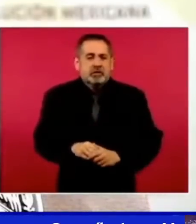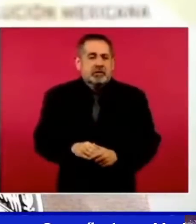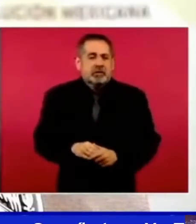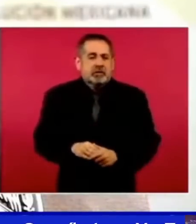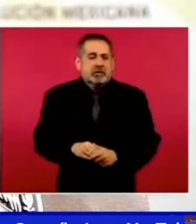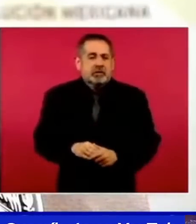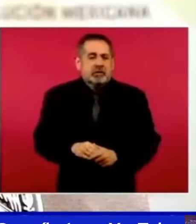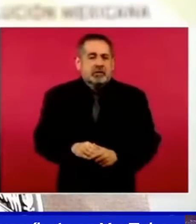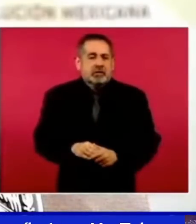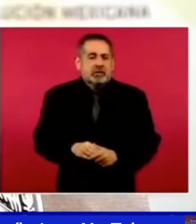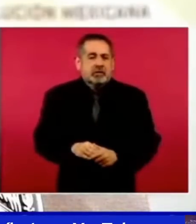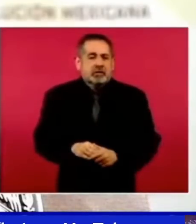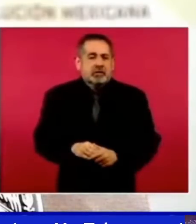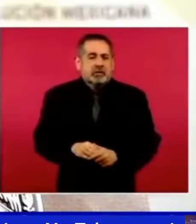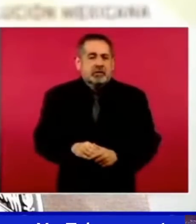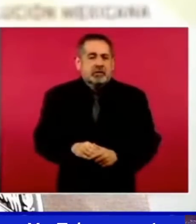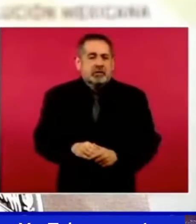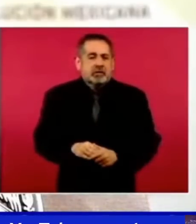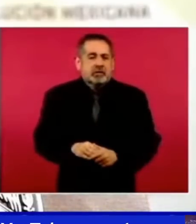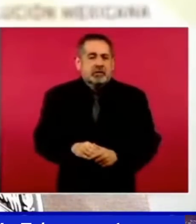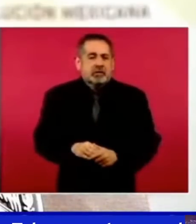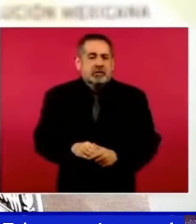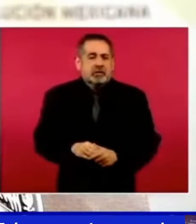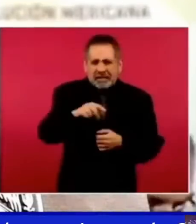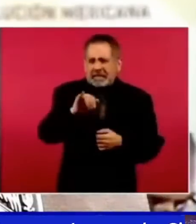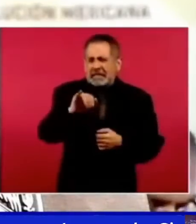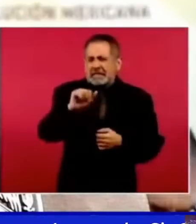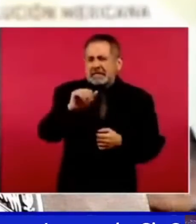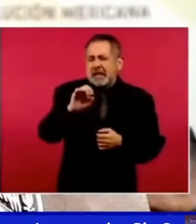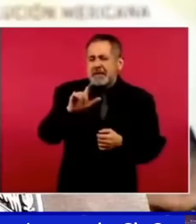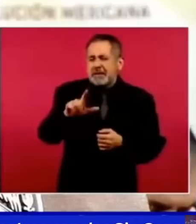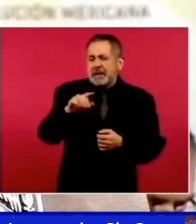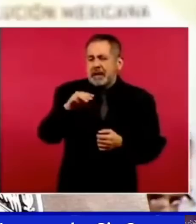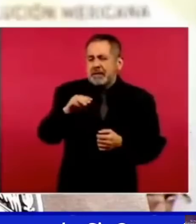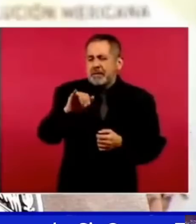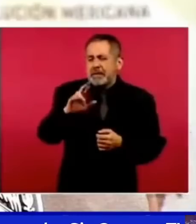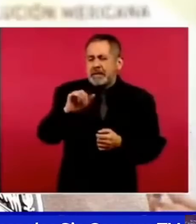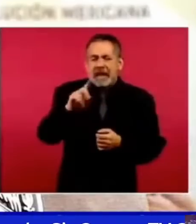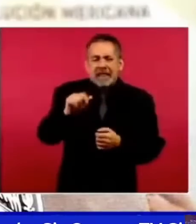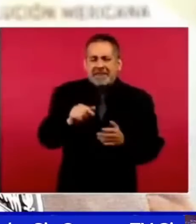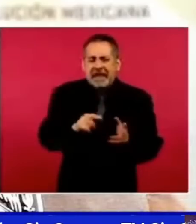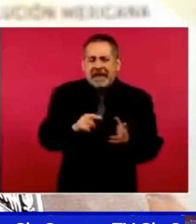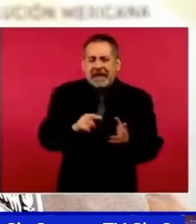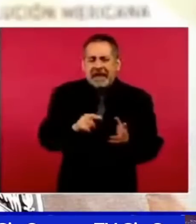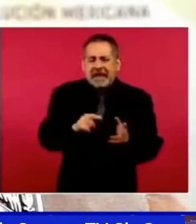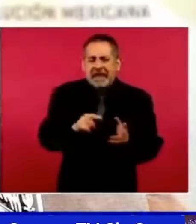y con la señora Isabel Miranda. Entonces,